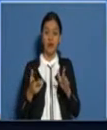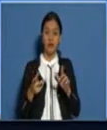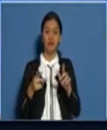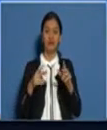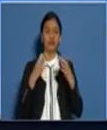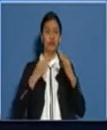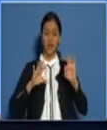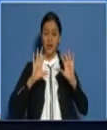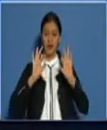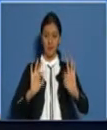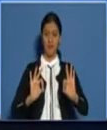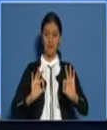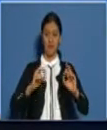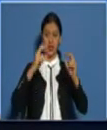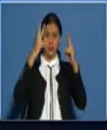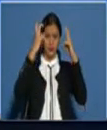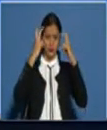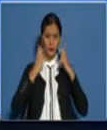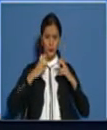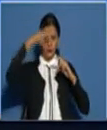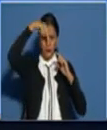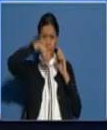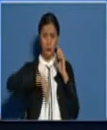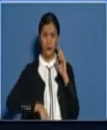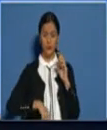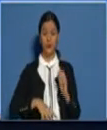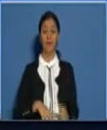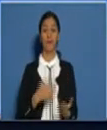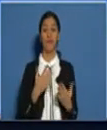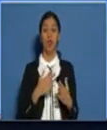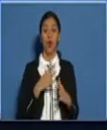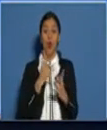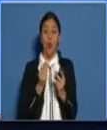total de casos acumulados confirmados de